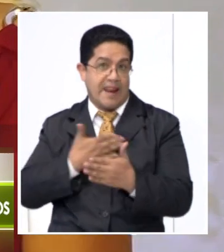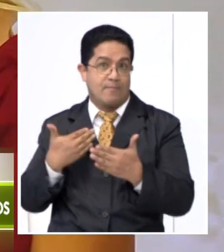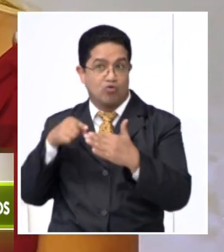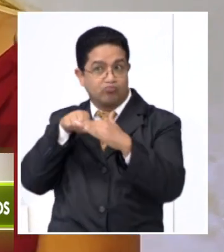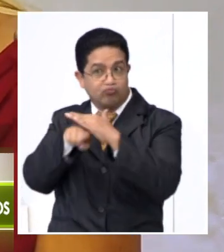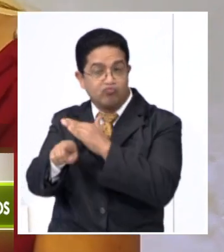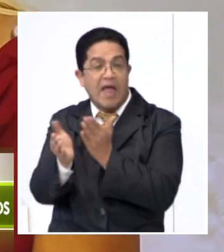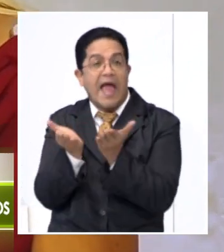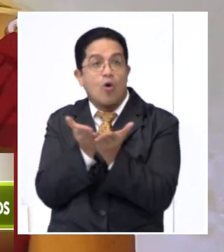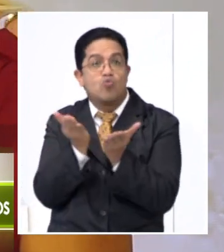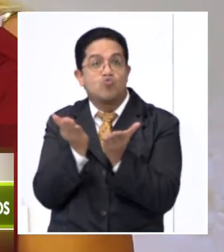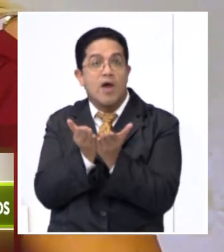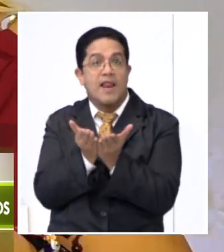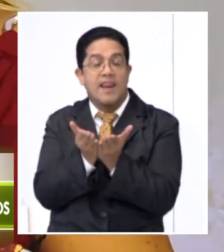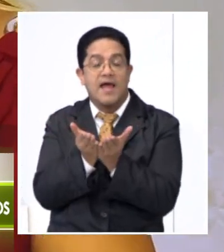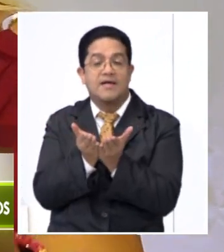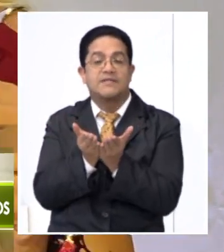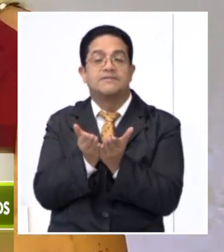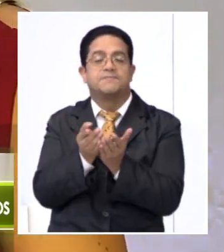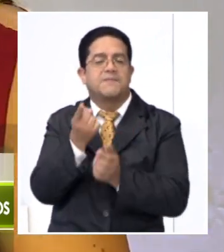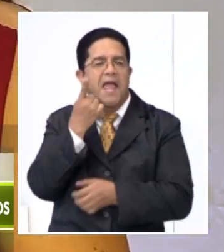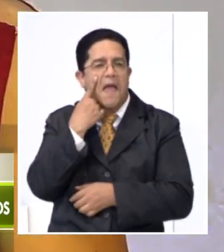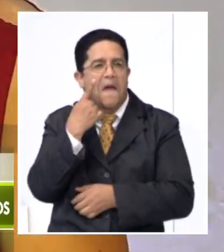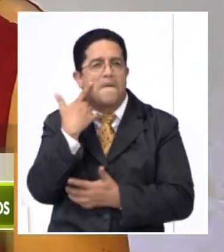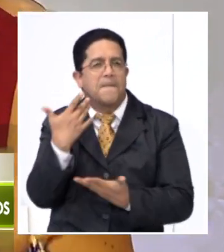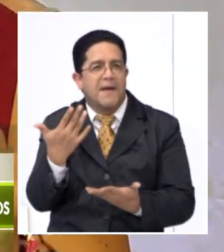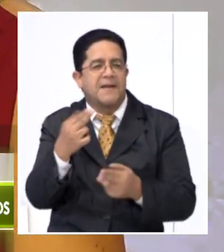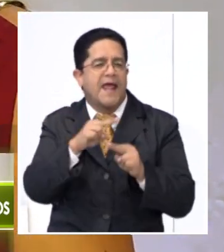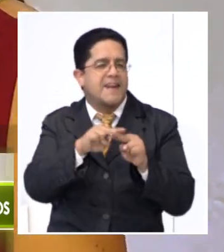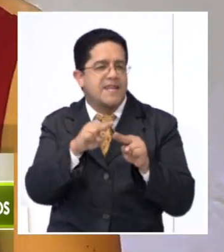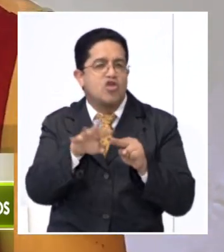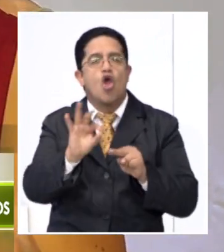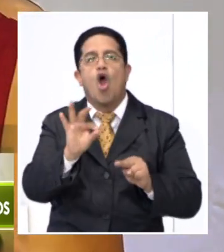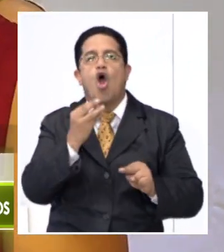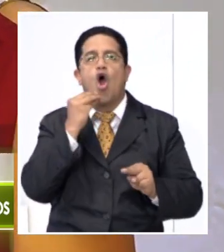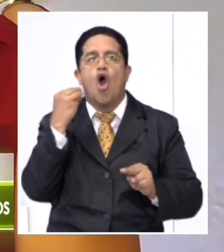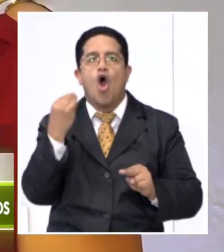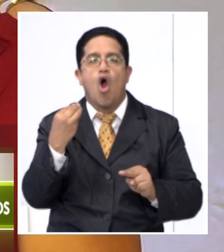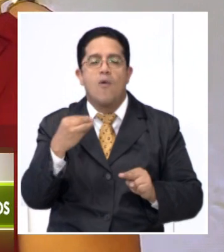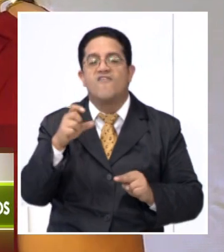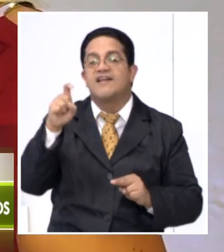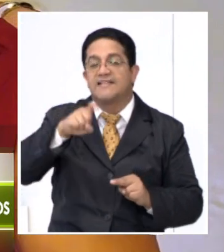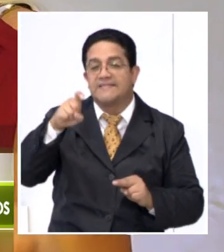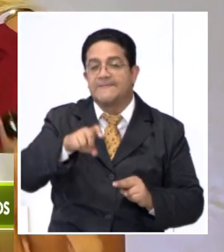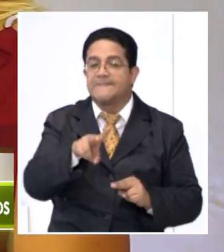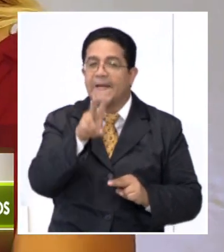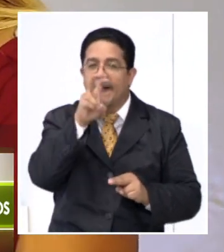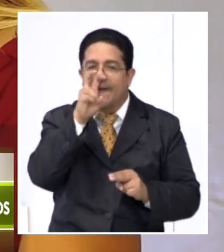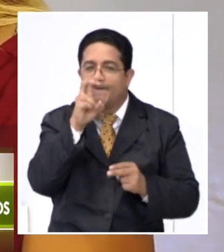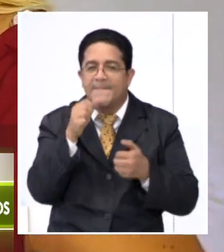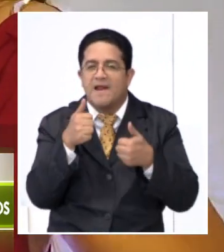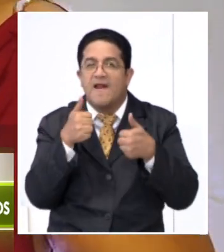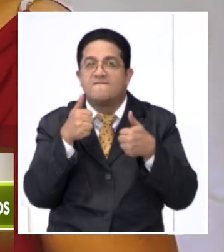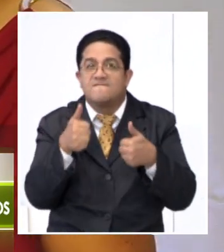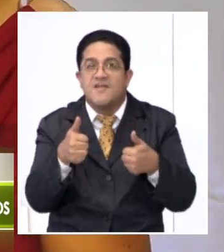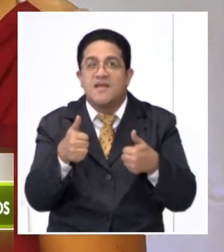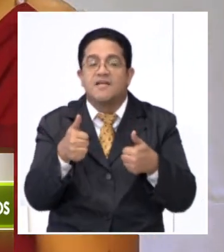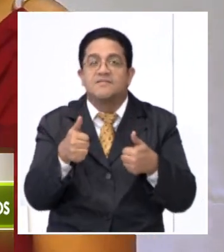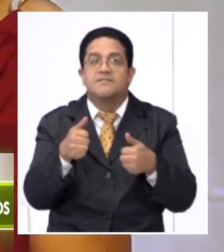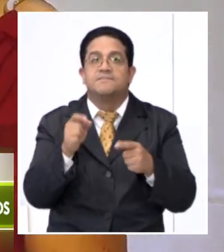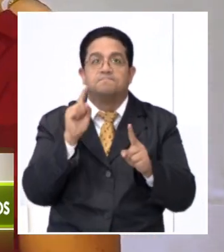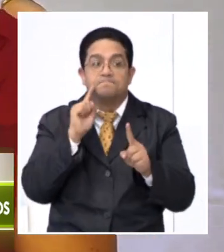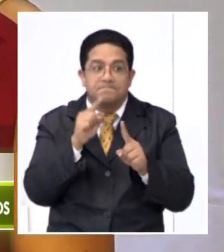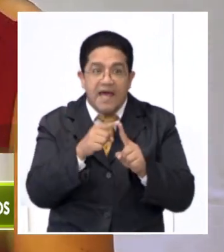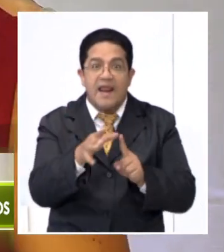los grupos más necesitados para ver qué niño o qué adolescente necesita respirar adecuadamente para hacer nuestra cirugía, para que